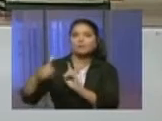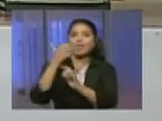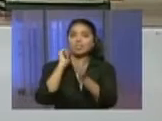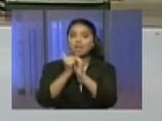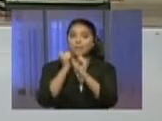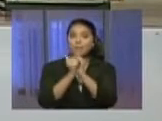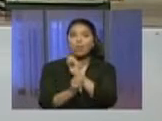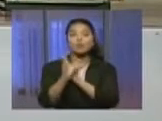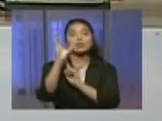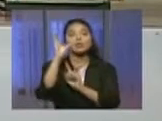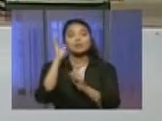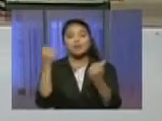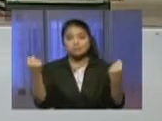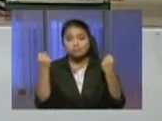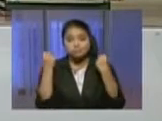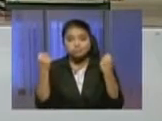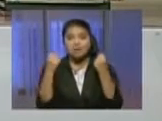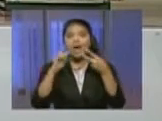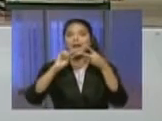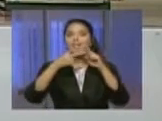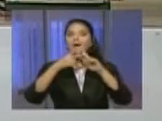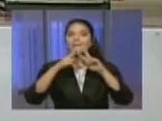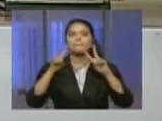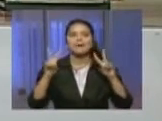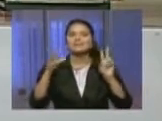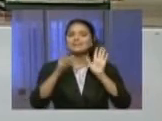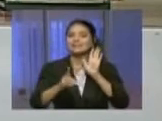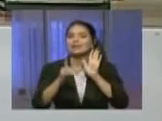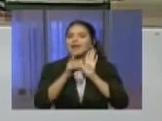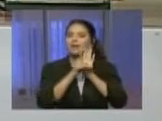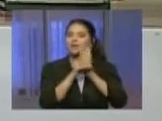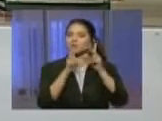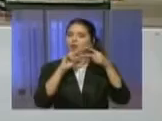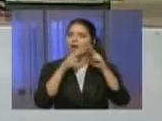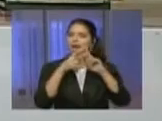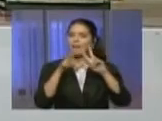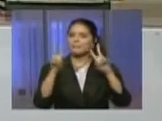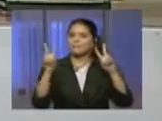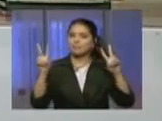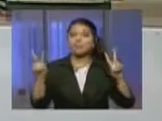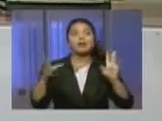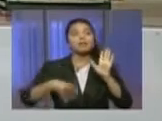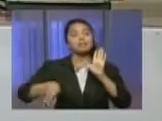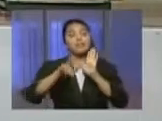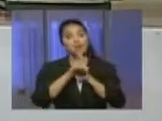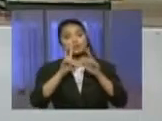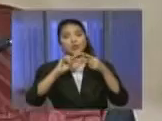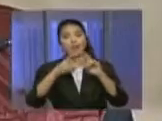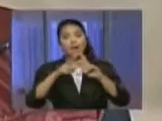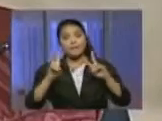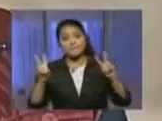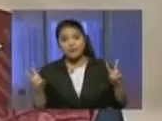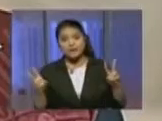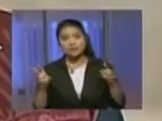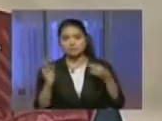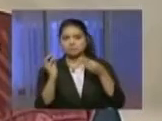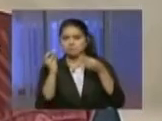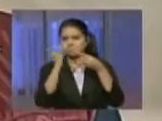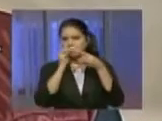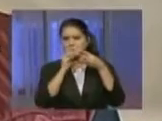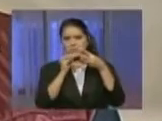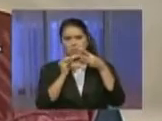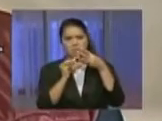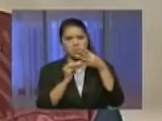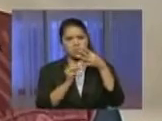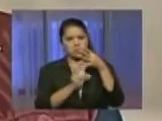cultura física a la paz los derechos a la paz como decía mú el derecho a la paz bueno incluye un conjunto de